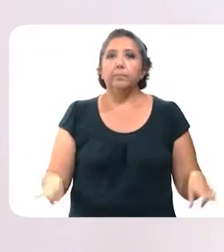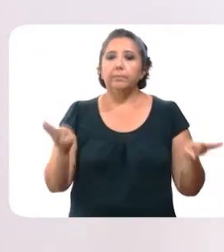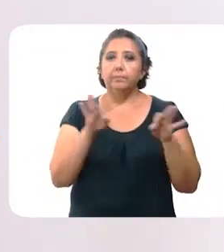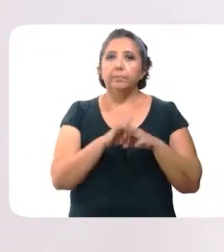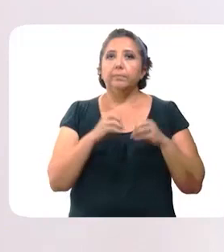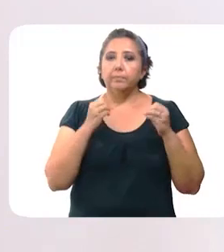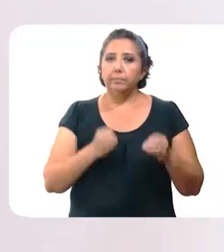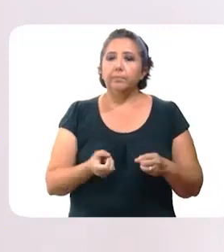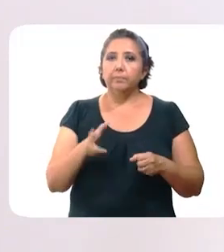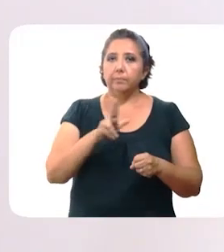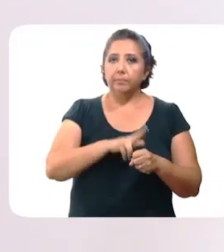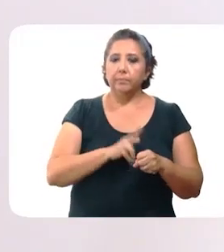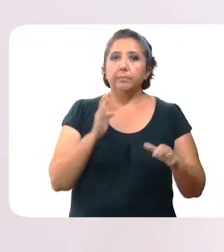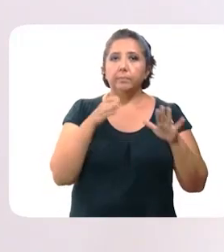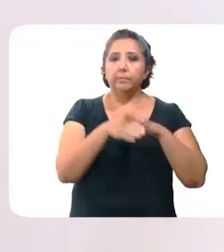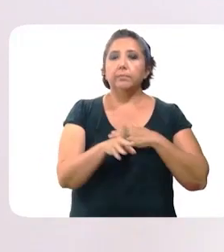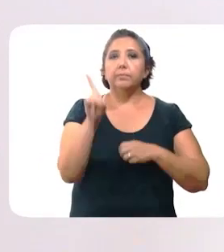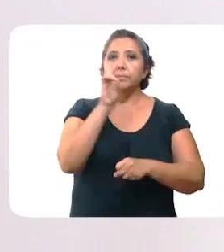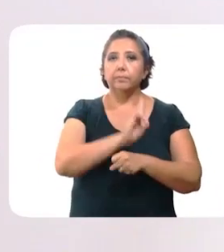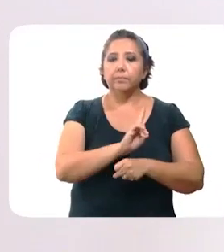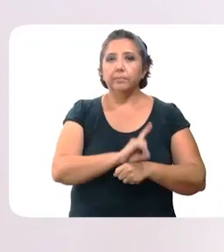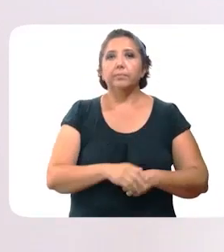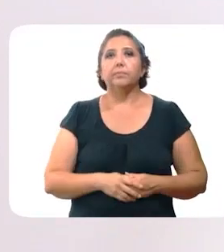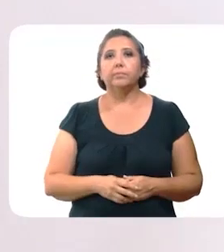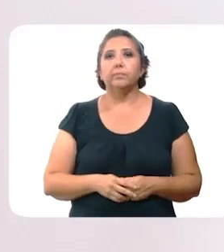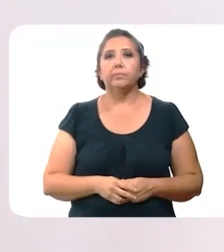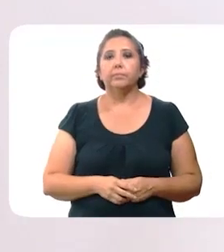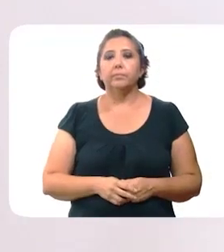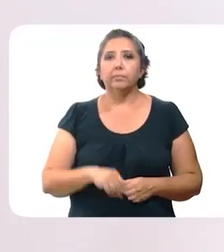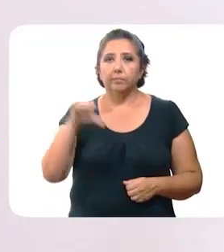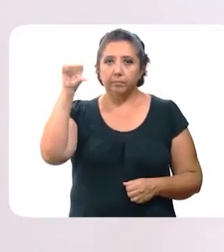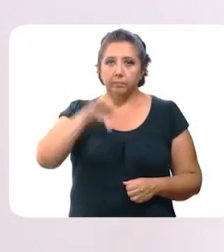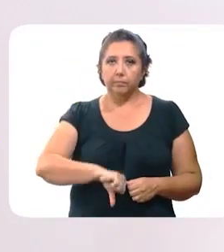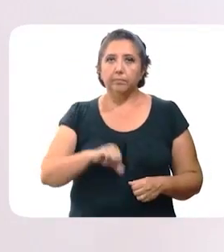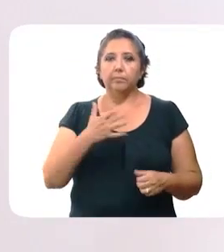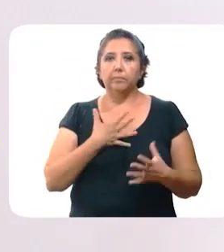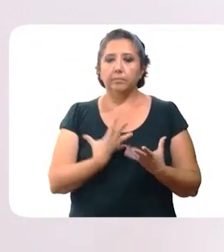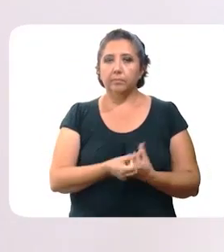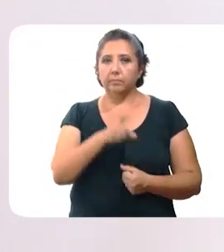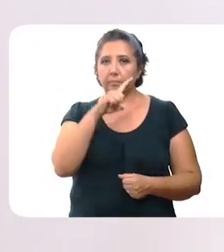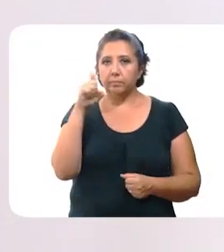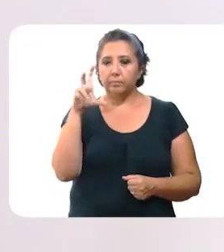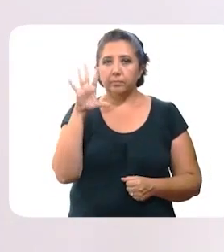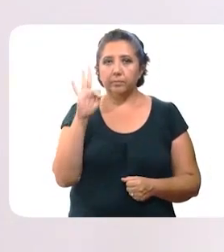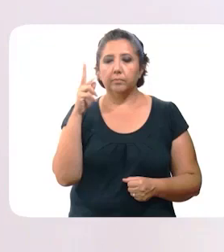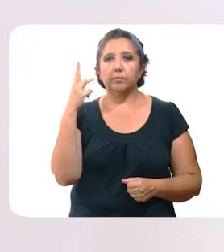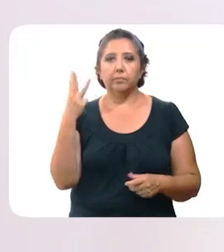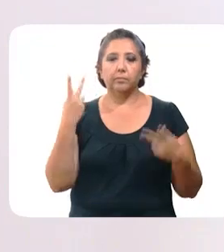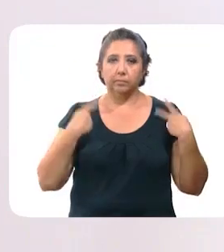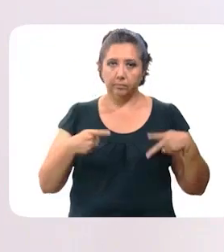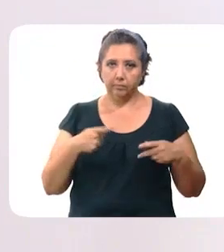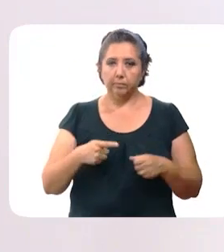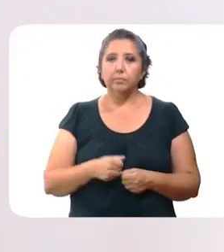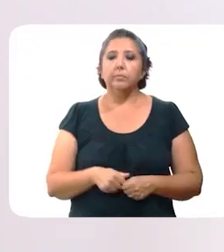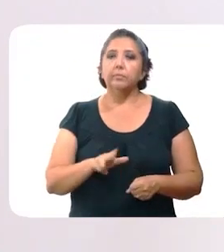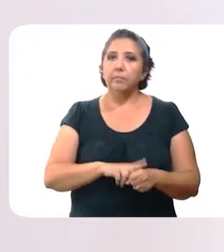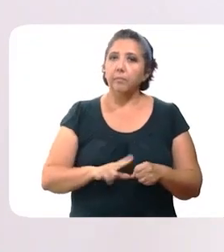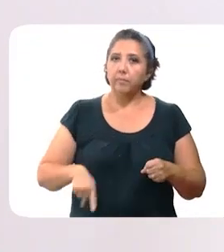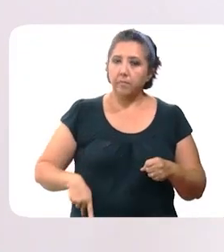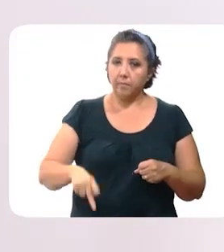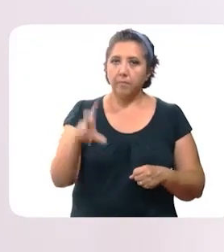más importantes son la ocupación hospitalaria y los ingresos diarios. El día de hoy tenemos 143 pacientes en hospitales